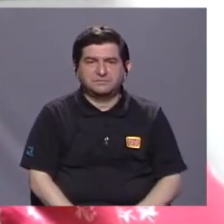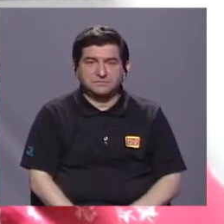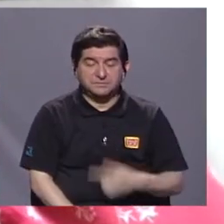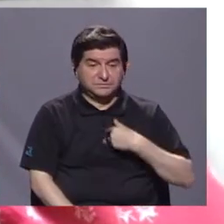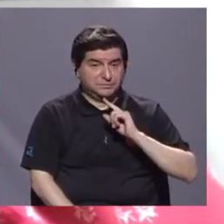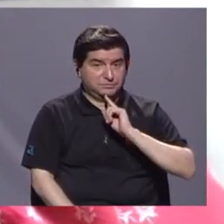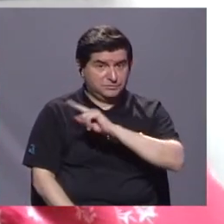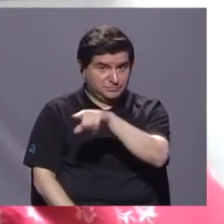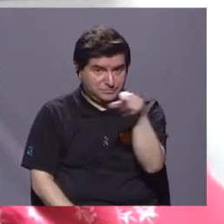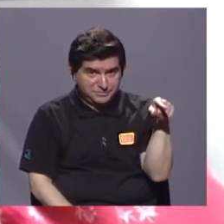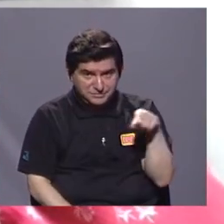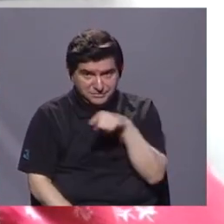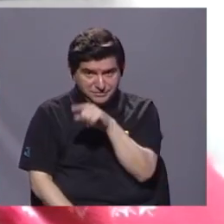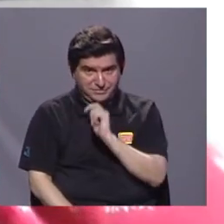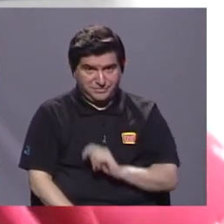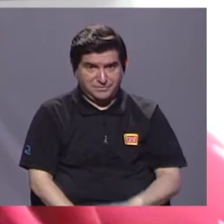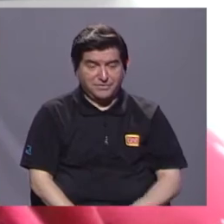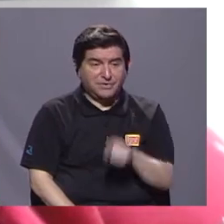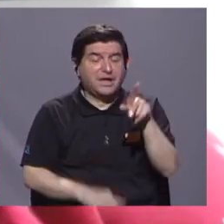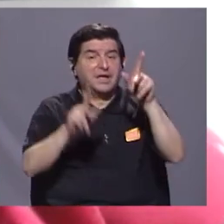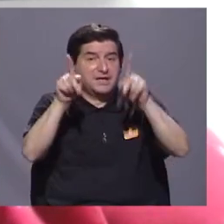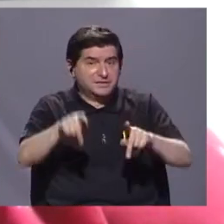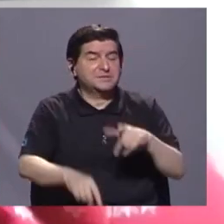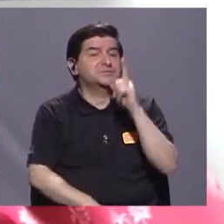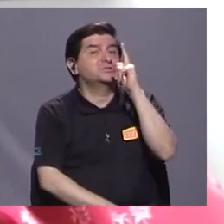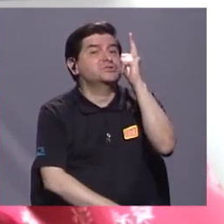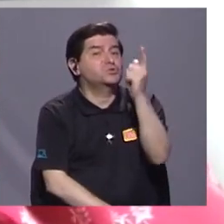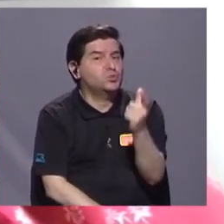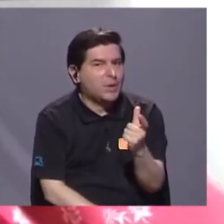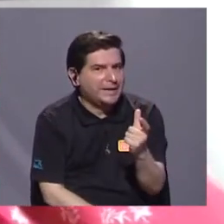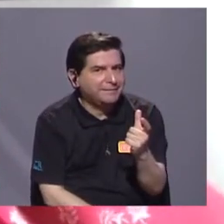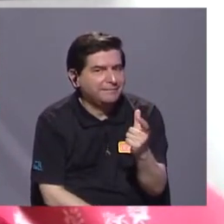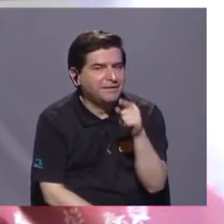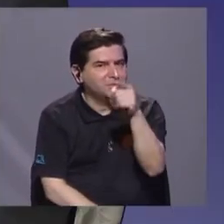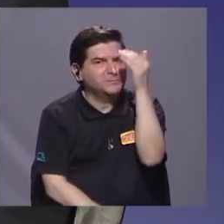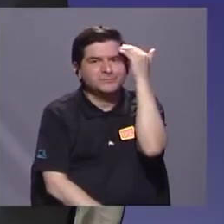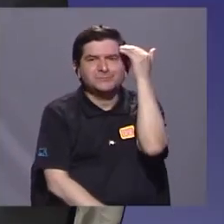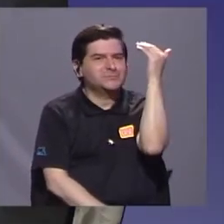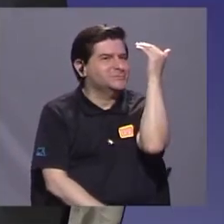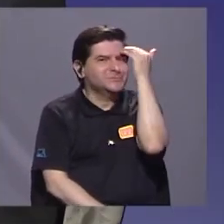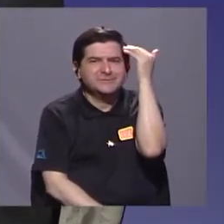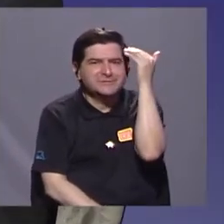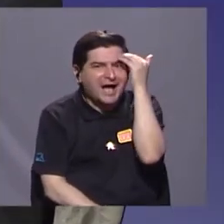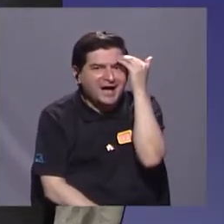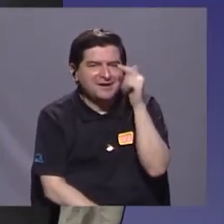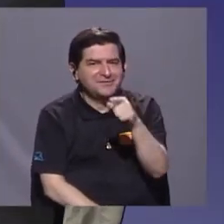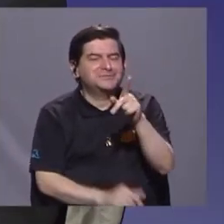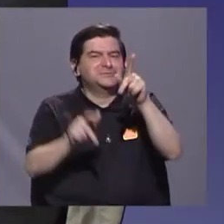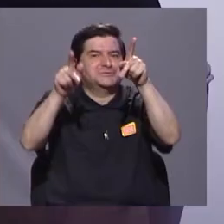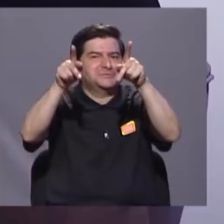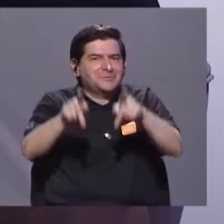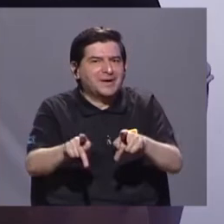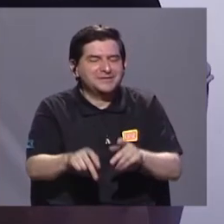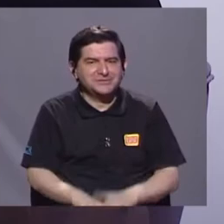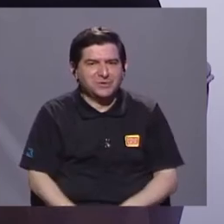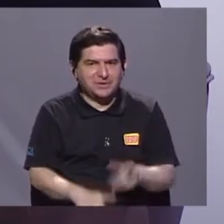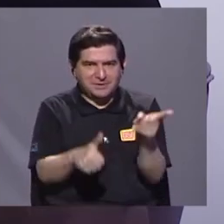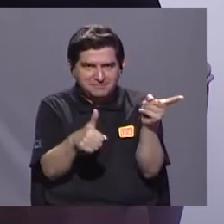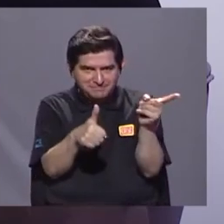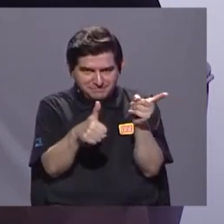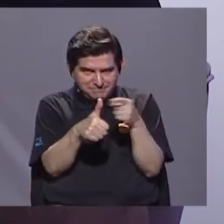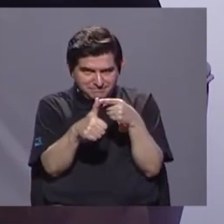lo que les digo es esas personas tuvieron suerte sea usted no sabe si usted va a ser una de las personas primero